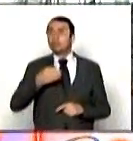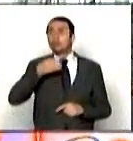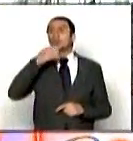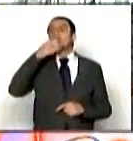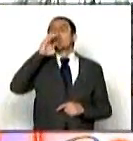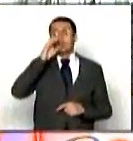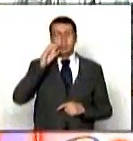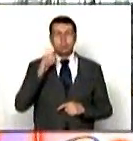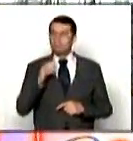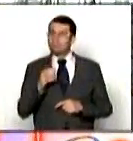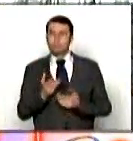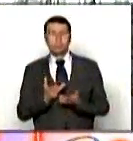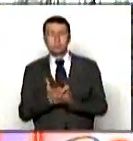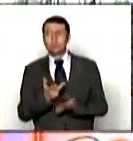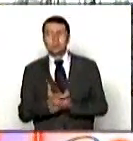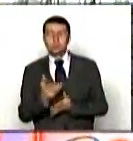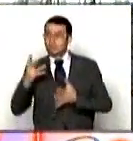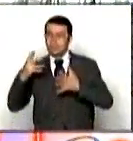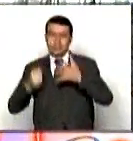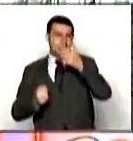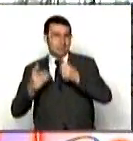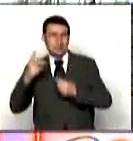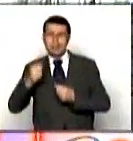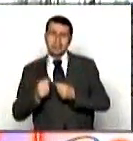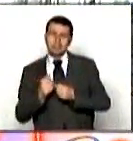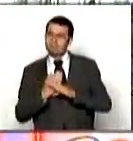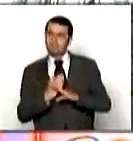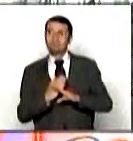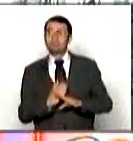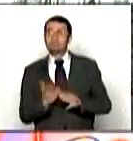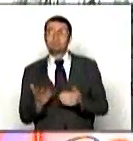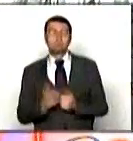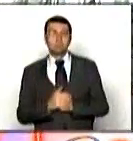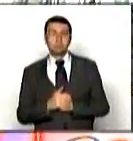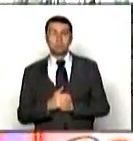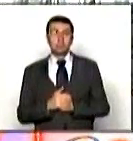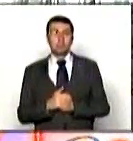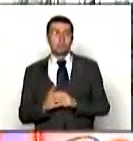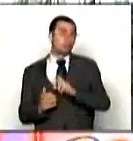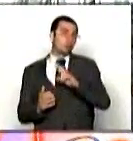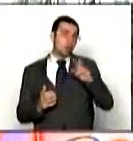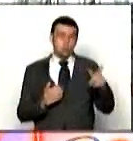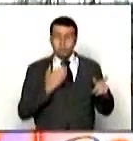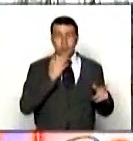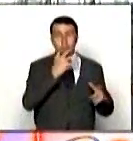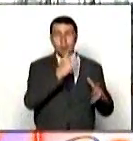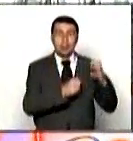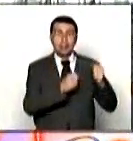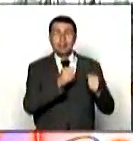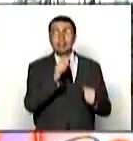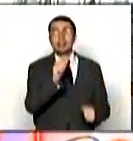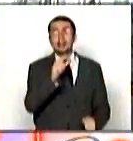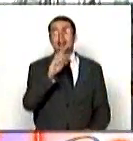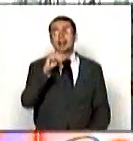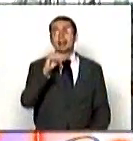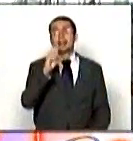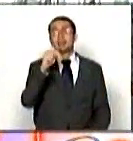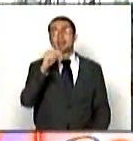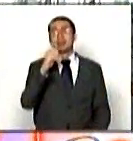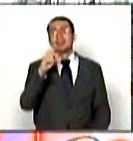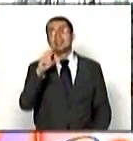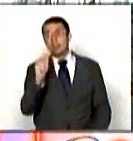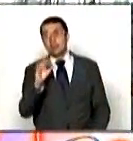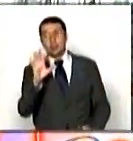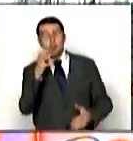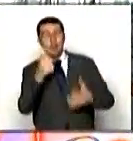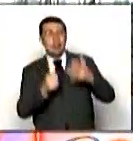No recomendamos que sea obviamente la leche. Idealmente uno le puede dar otro tipo de leches, como la leche de almendras, la leche de ajonjolí, la